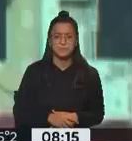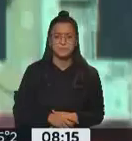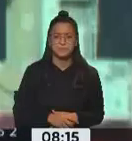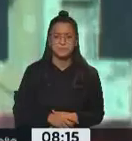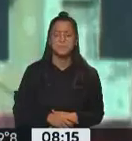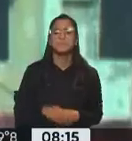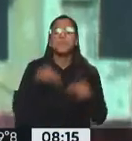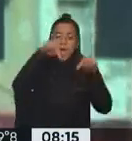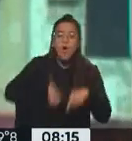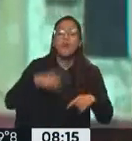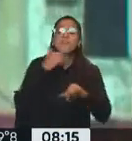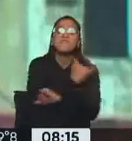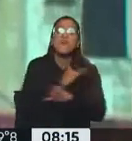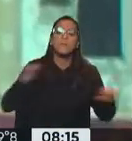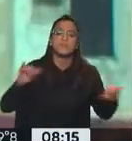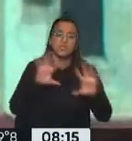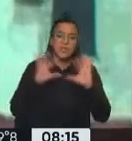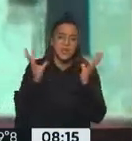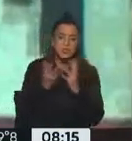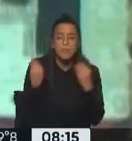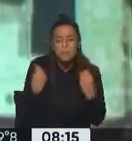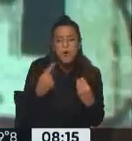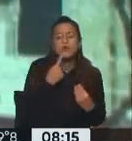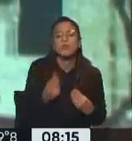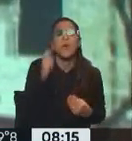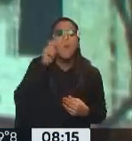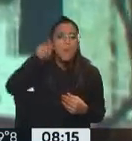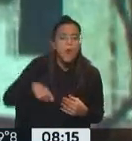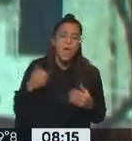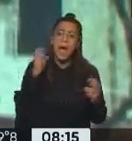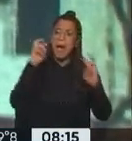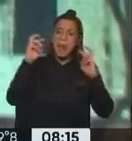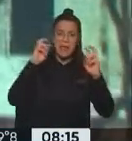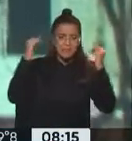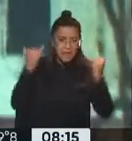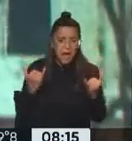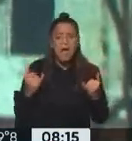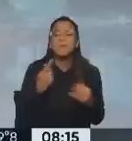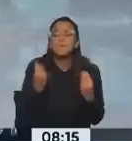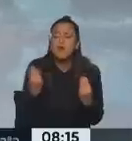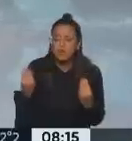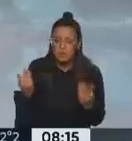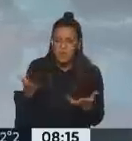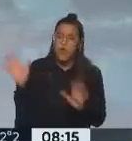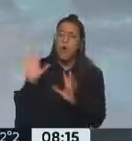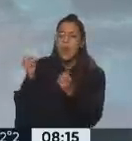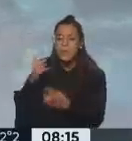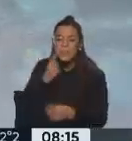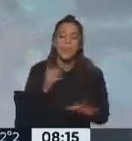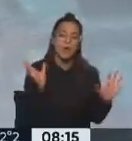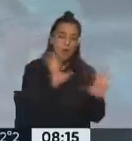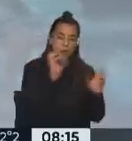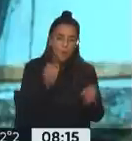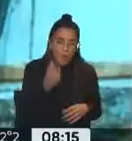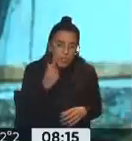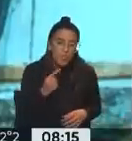pasamos ahora la información internacional porque en ucrania se encendieron todas las alarmas santidad heridas porque ale loca un buen día que tal buen